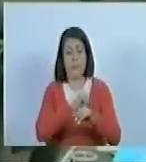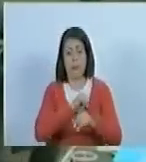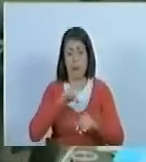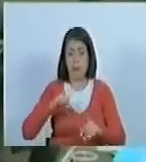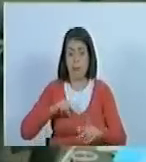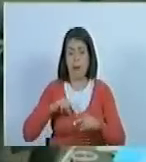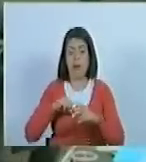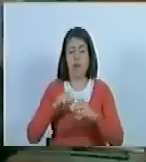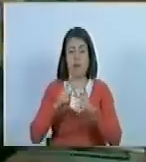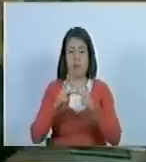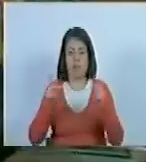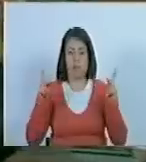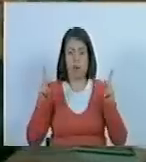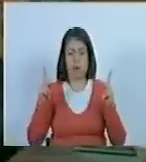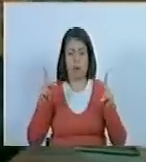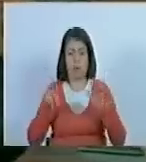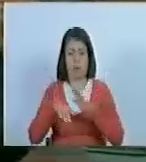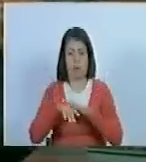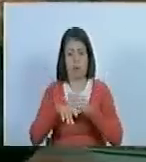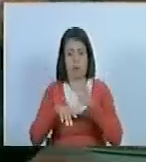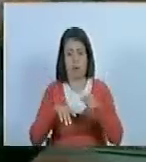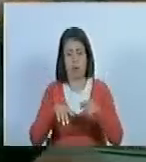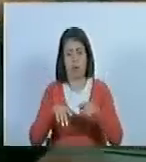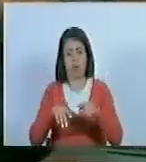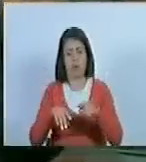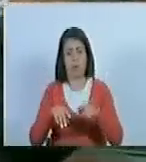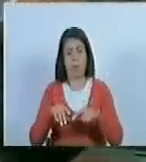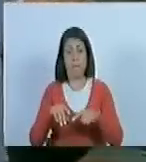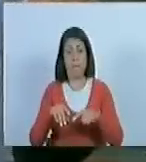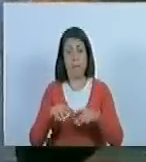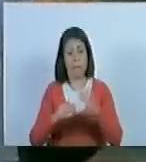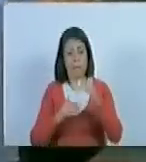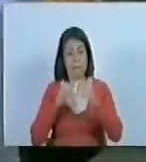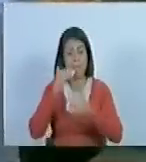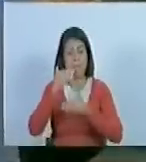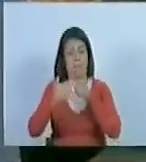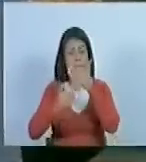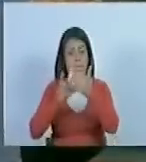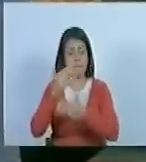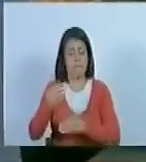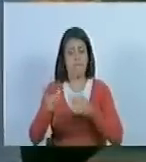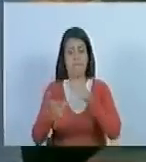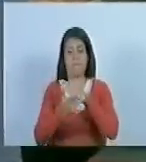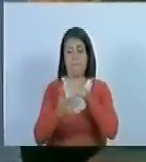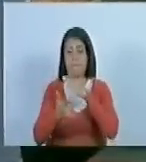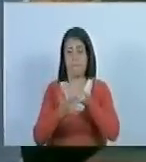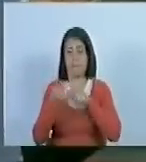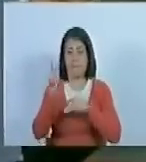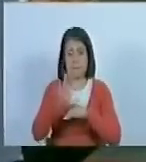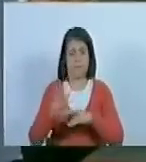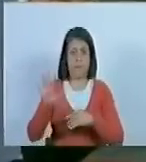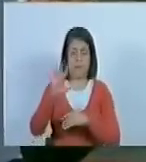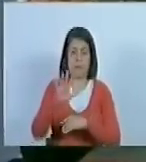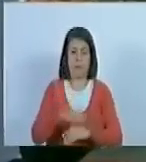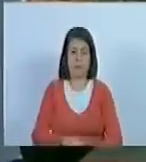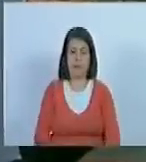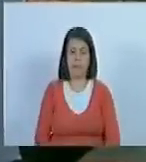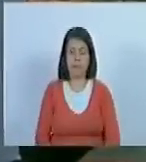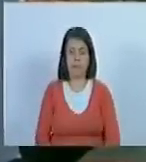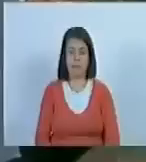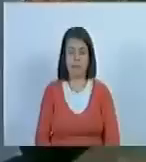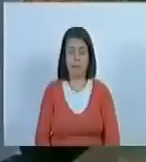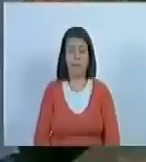privados, porque los aparatos que surgen de la tecnología de los medios de comunicación en Venezuela